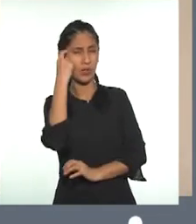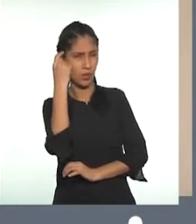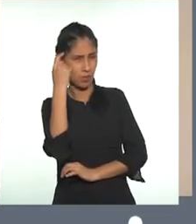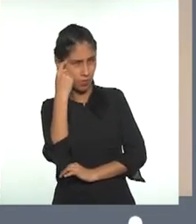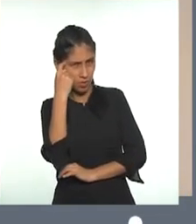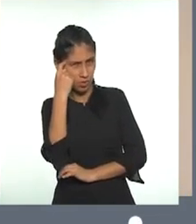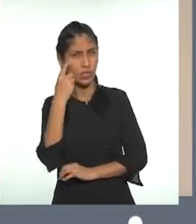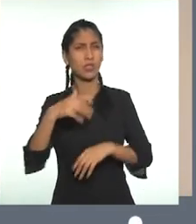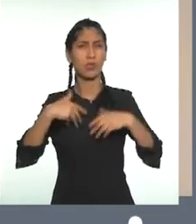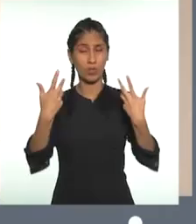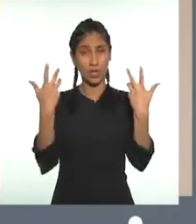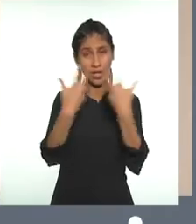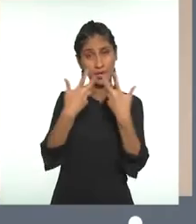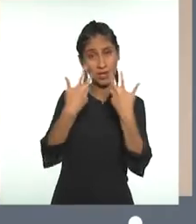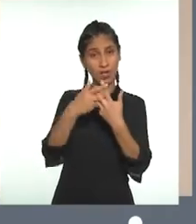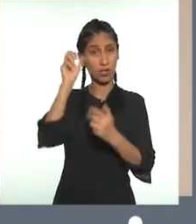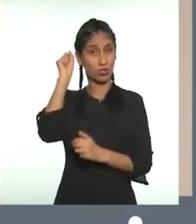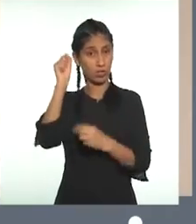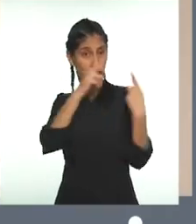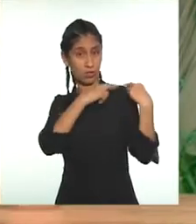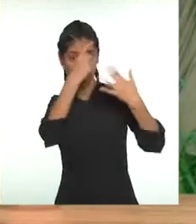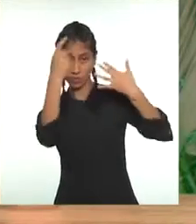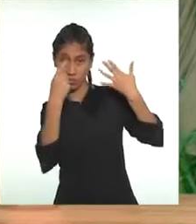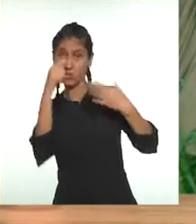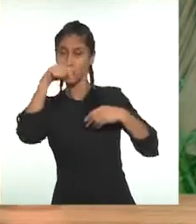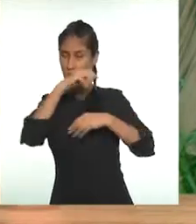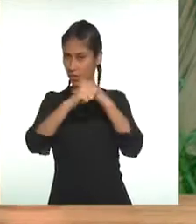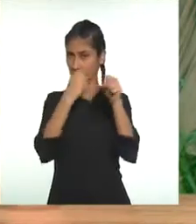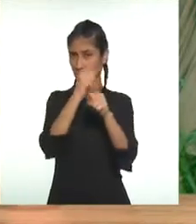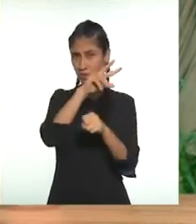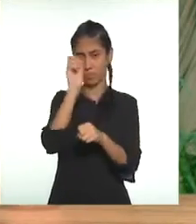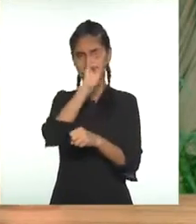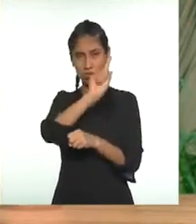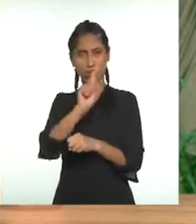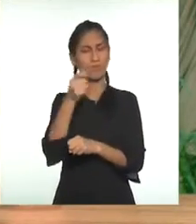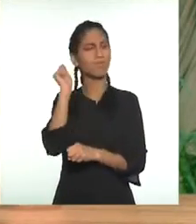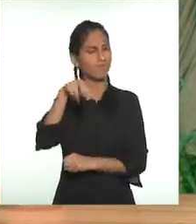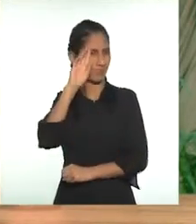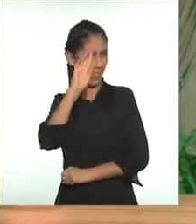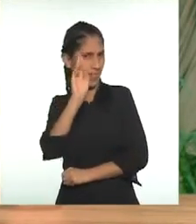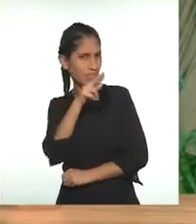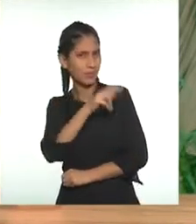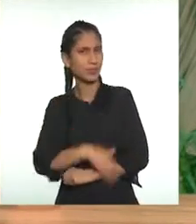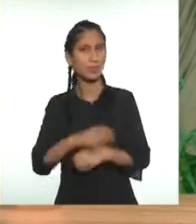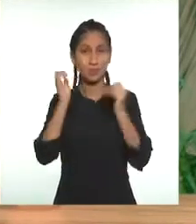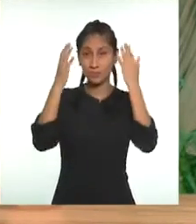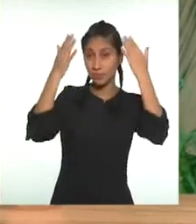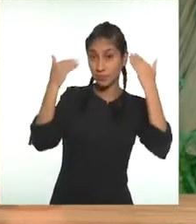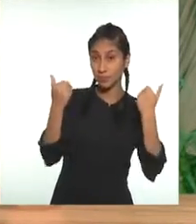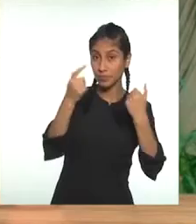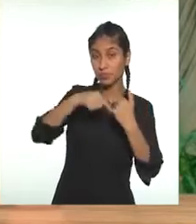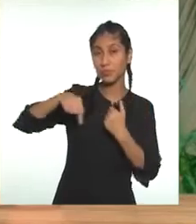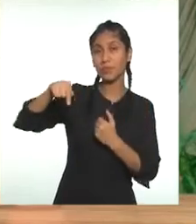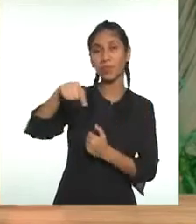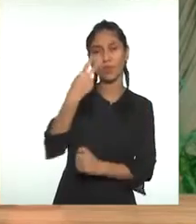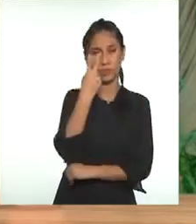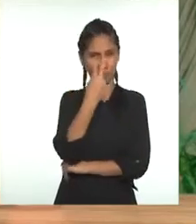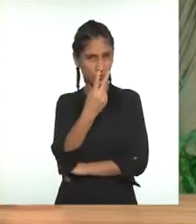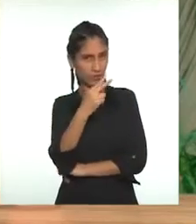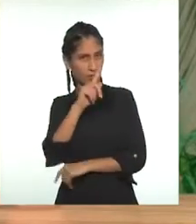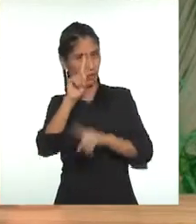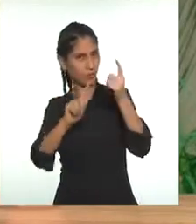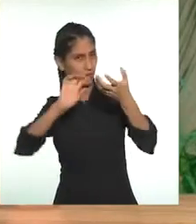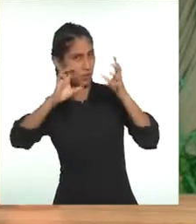a los derechos y deberes de todos en este 2021. Pues parece que tienes razón. Las chicas y chicos reconocen cambios en